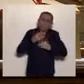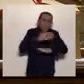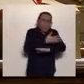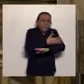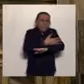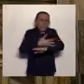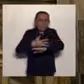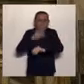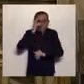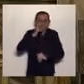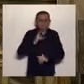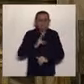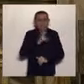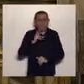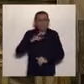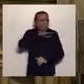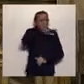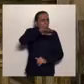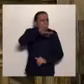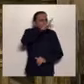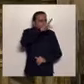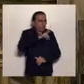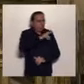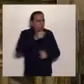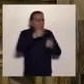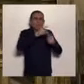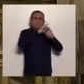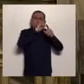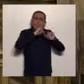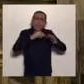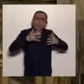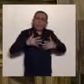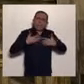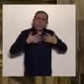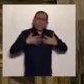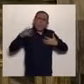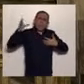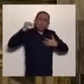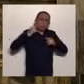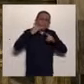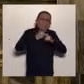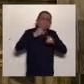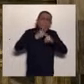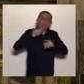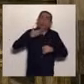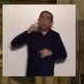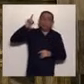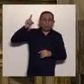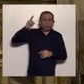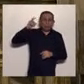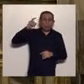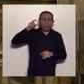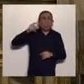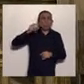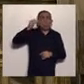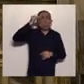tu abundante bendición sobre tu pueblo, le concedas la paz, el gozo y escuchar siempre tu voz. En el nombre